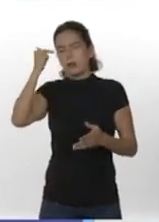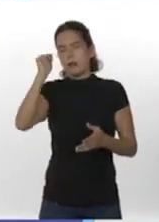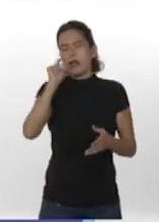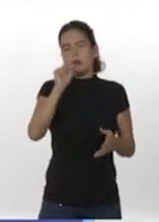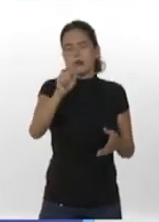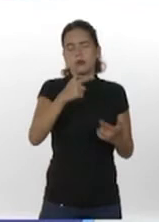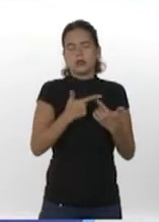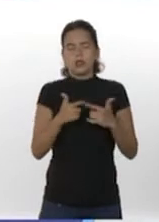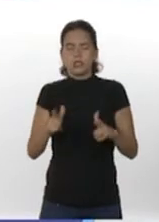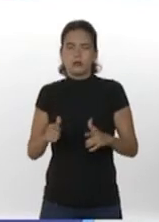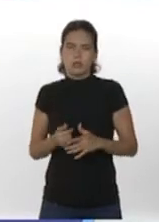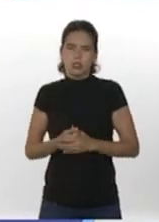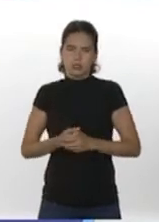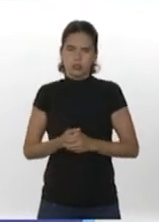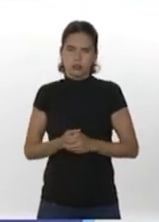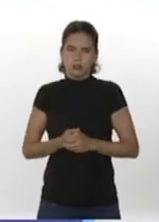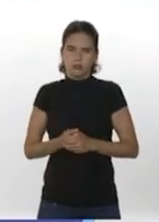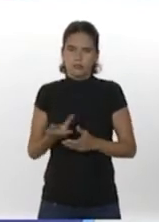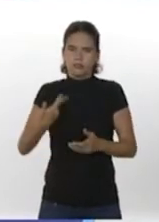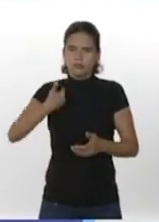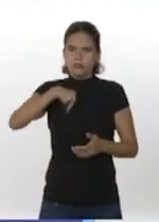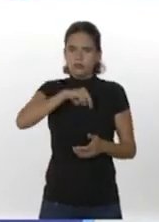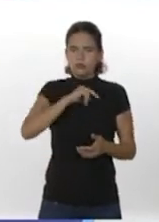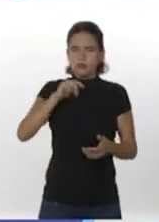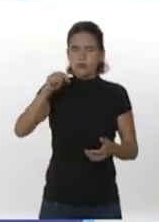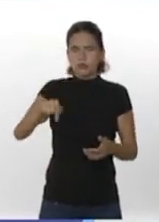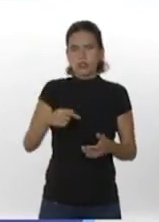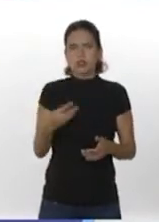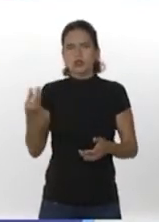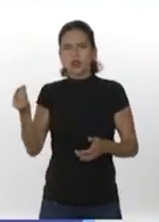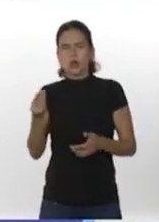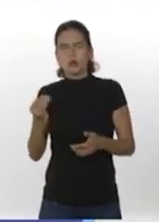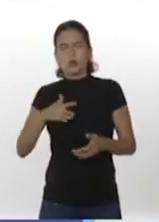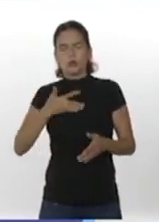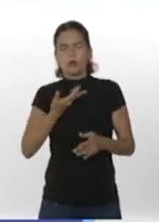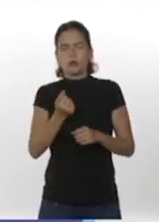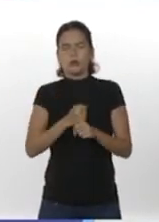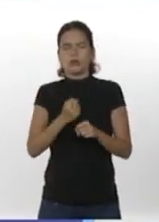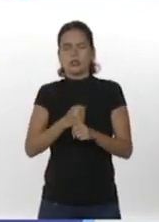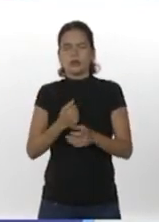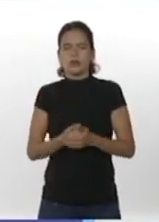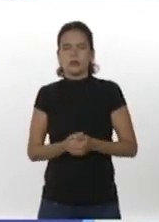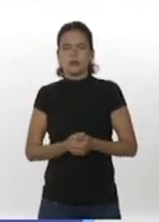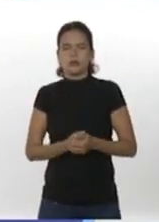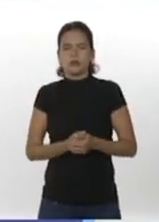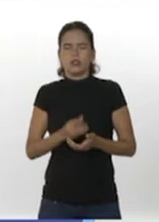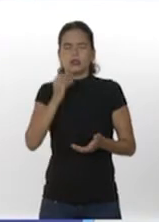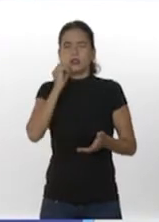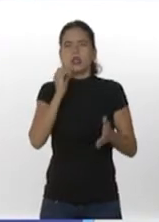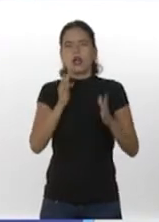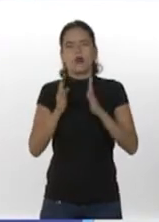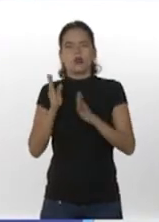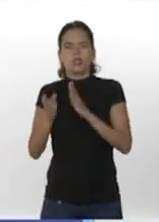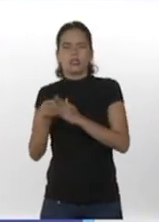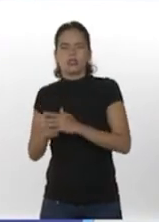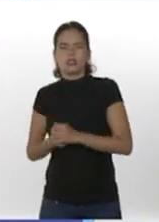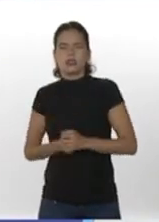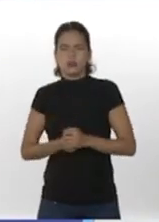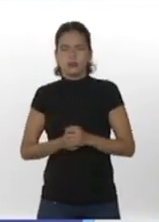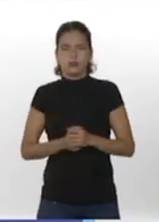de la independencia. Nosotros en la actualidad, ¿cómo lo podemos trabajar? Bueno, a través de la organización o de